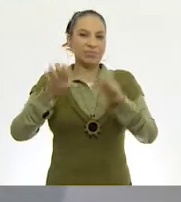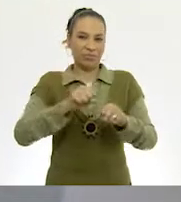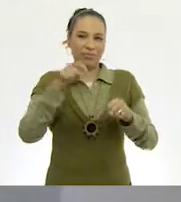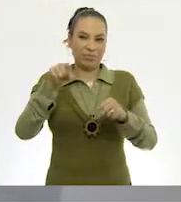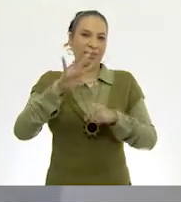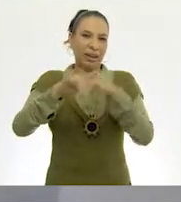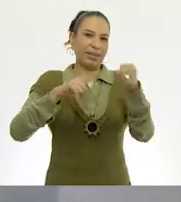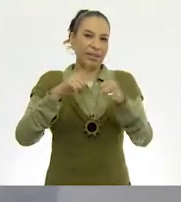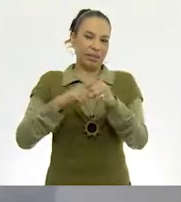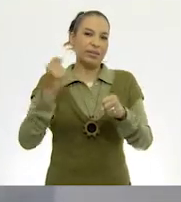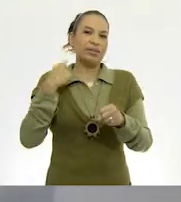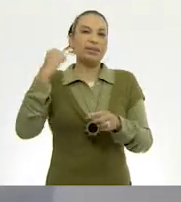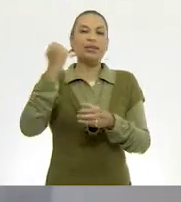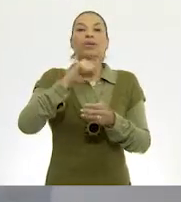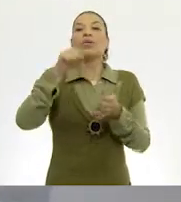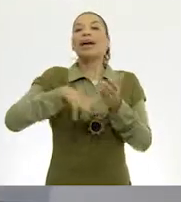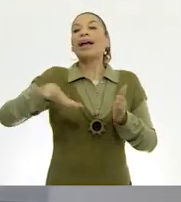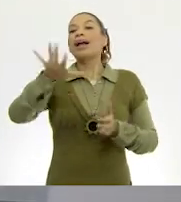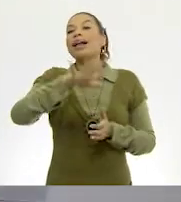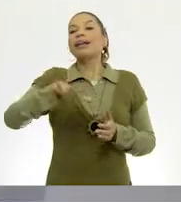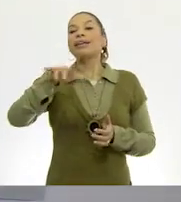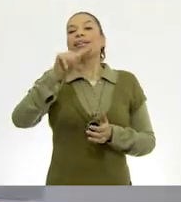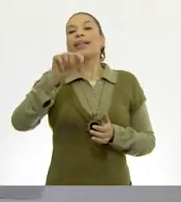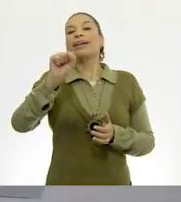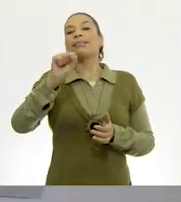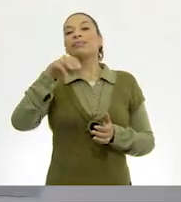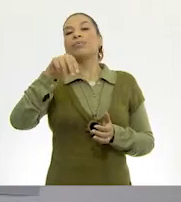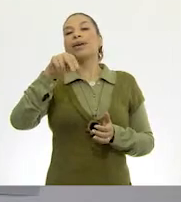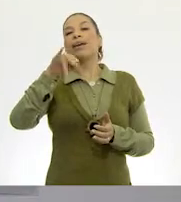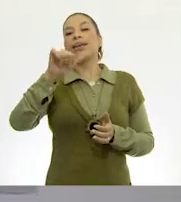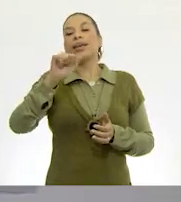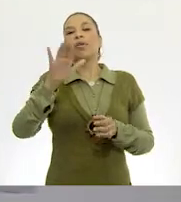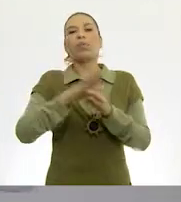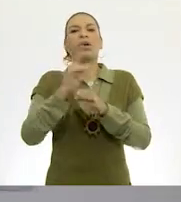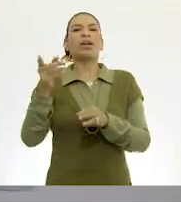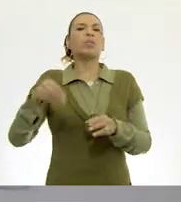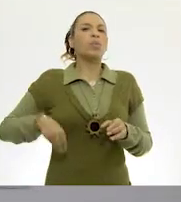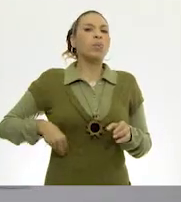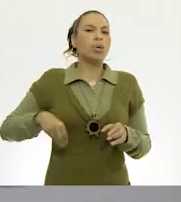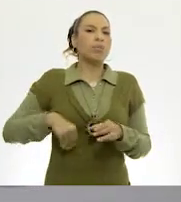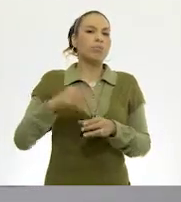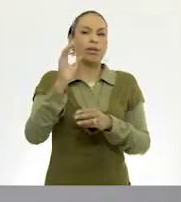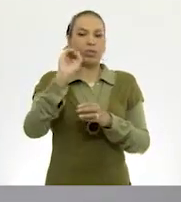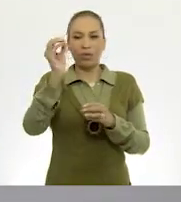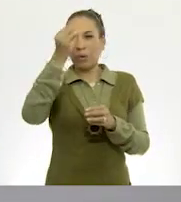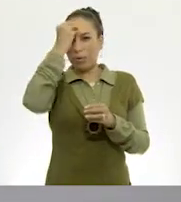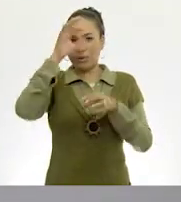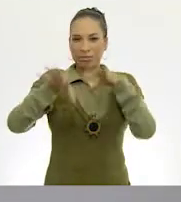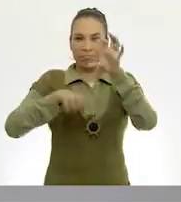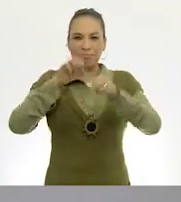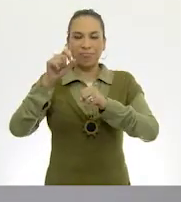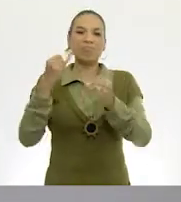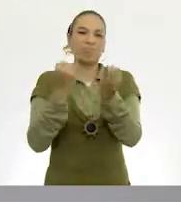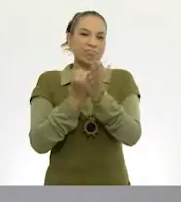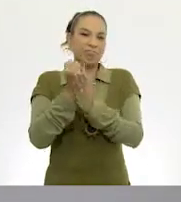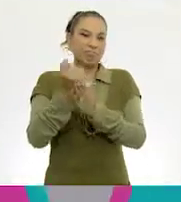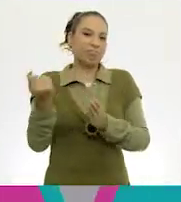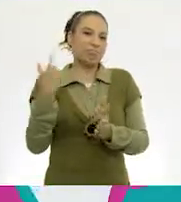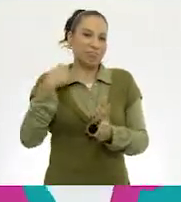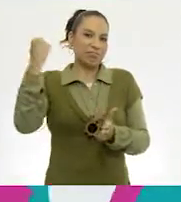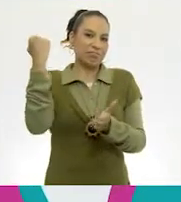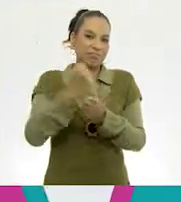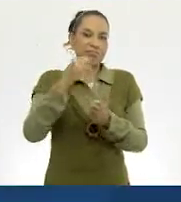humanos. En Tasmania se les culpó por los ataques a ovejas y eso motivó su cacería. Incluso hasta se